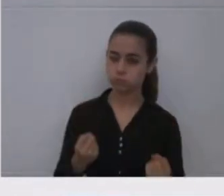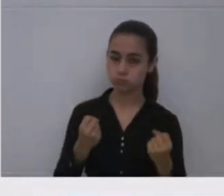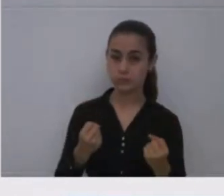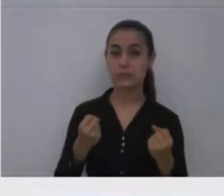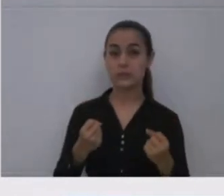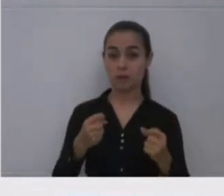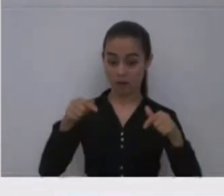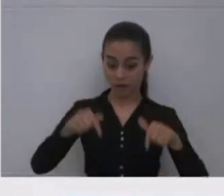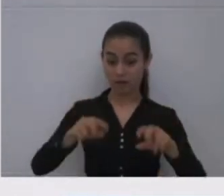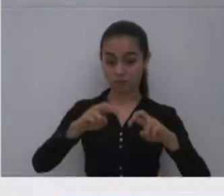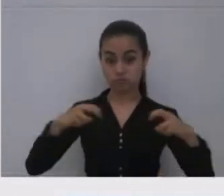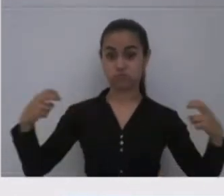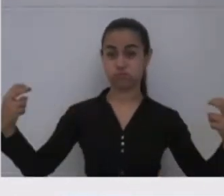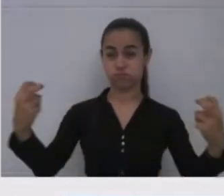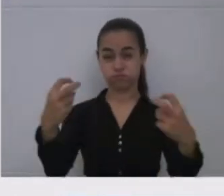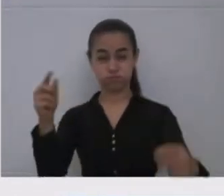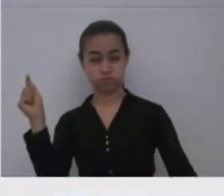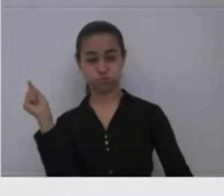este recinto.